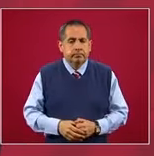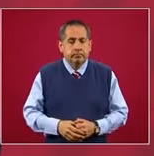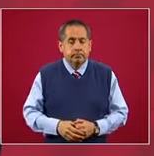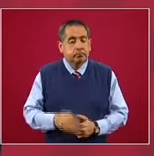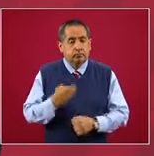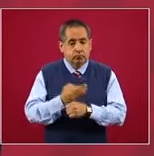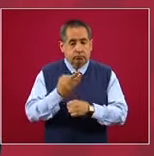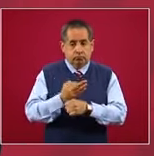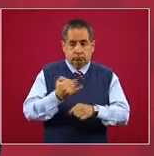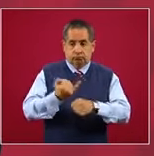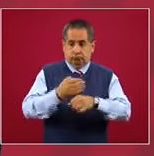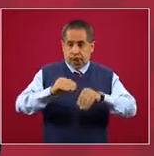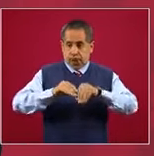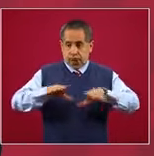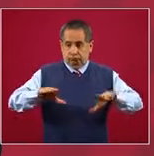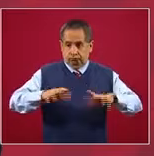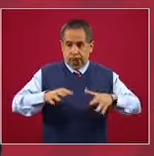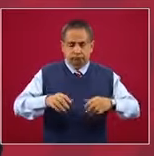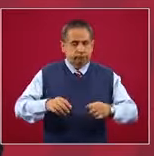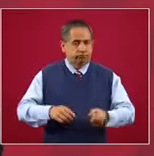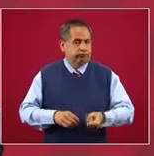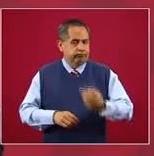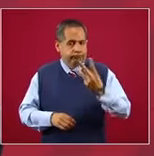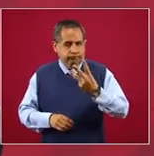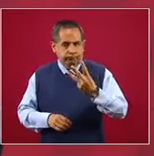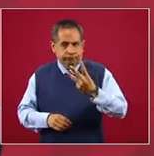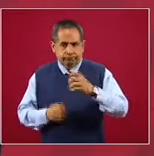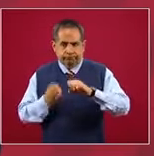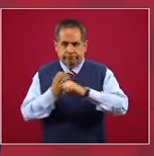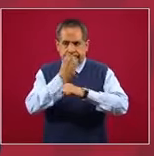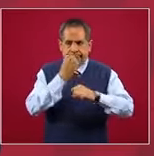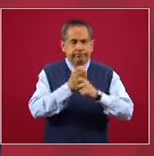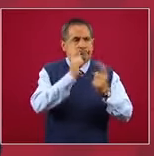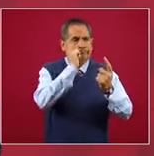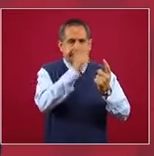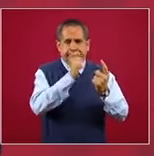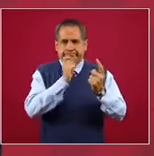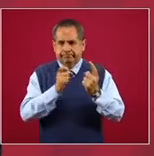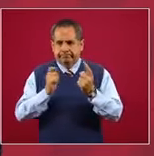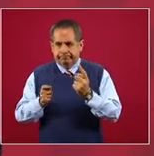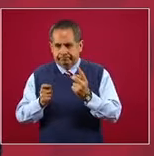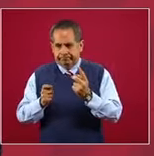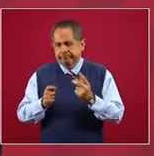técnico con 3 estados, así como lo hemos estado haciendo,